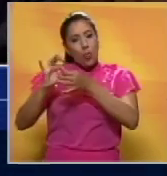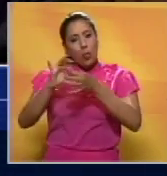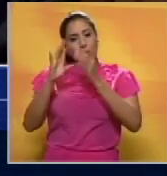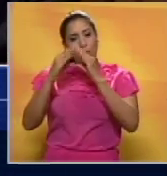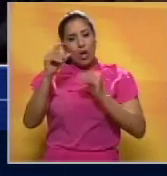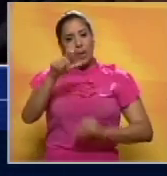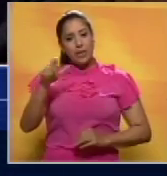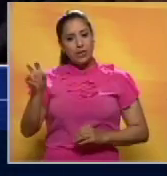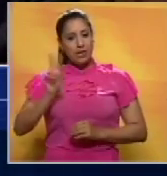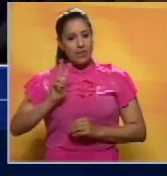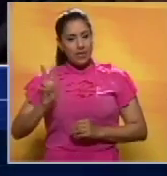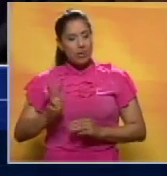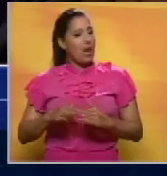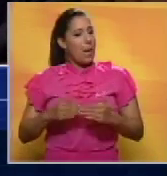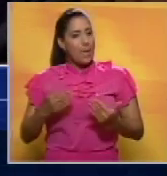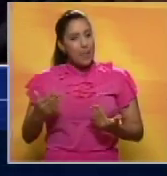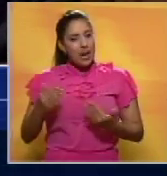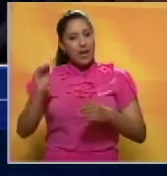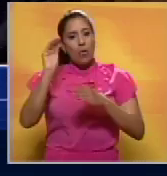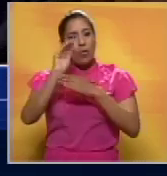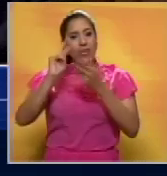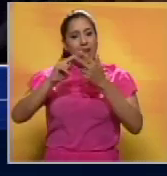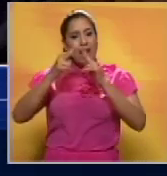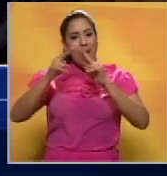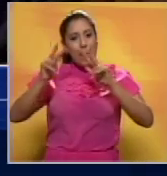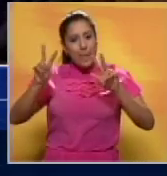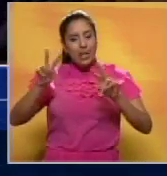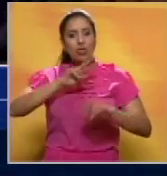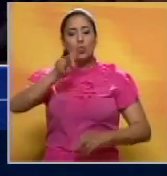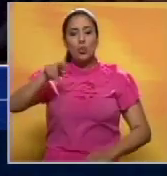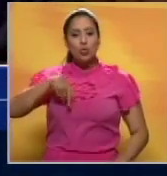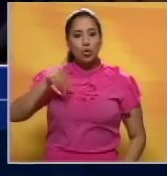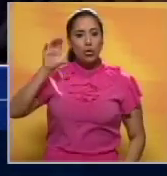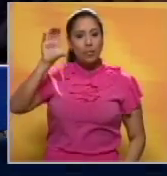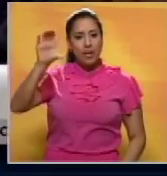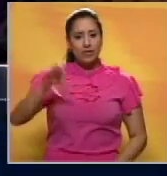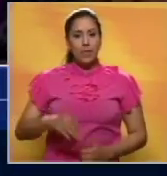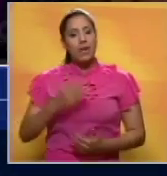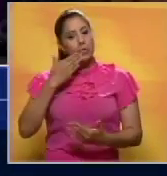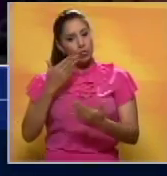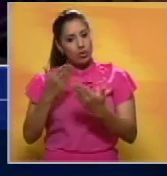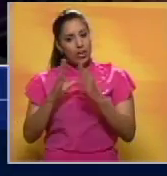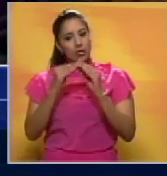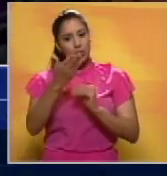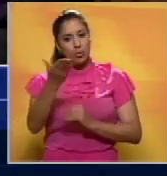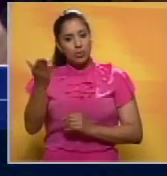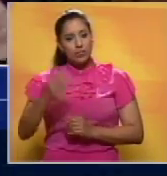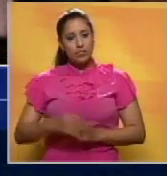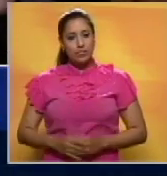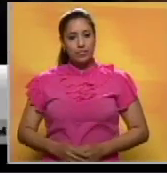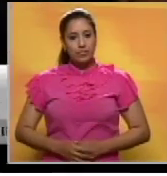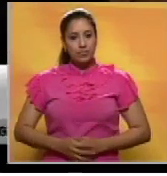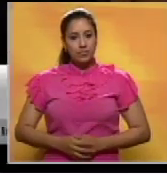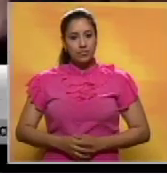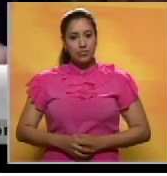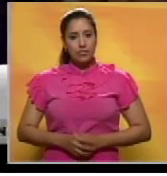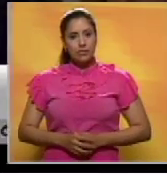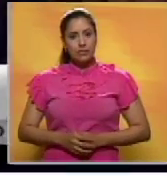de todos los venezolanos para procurar la paz de nuestro país. Muchas gracias a todos.